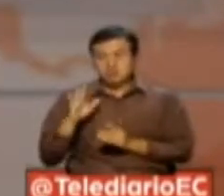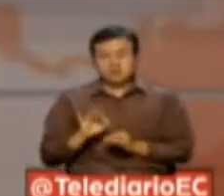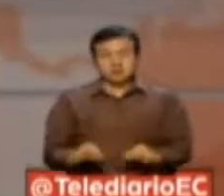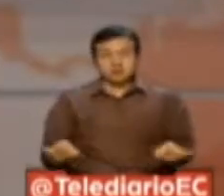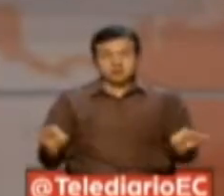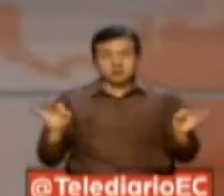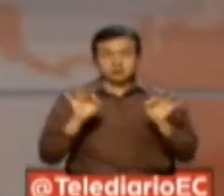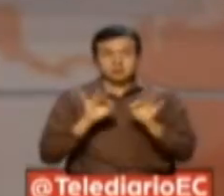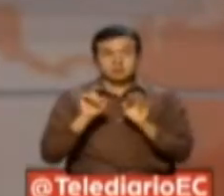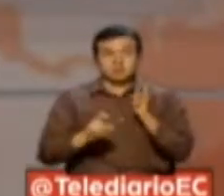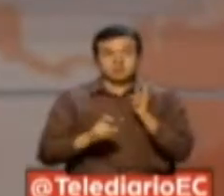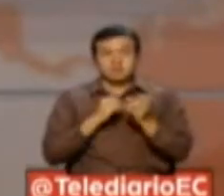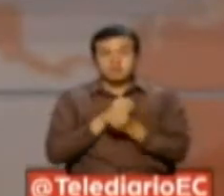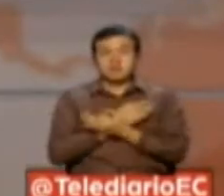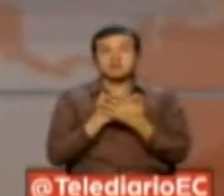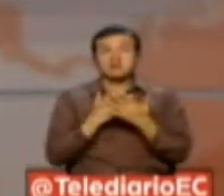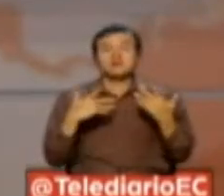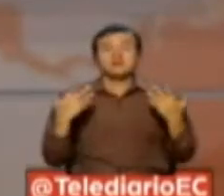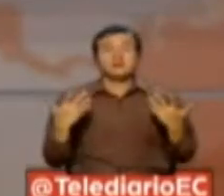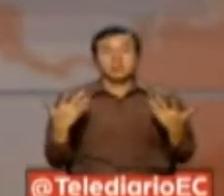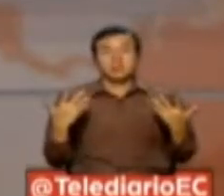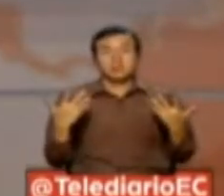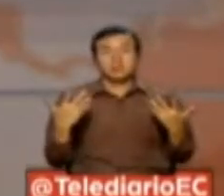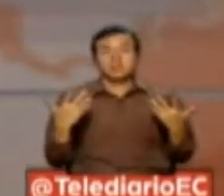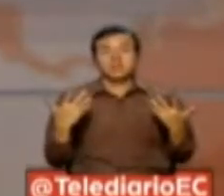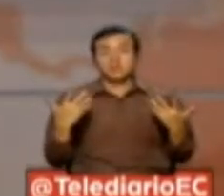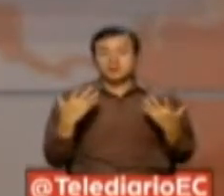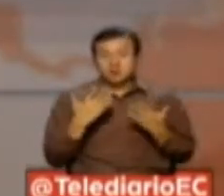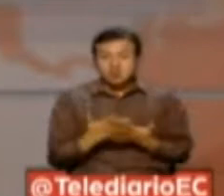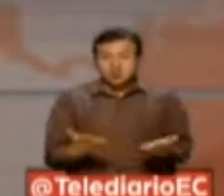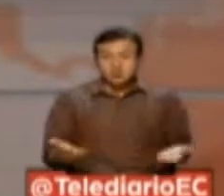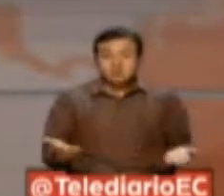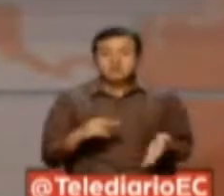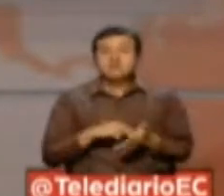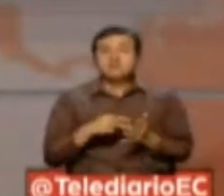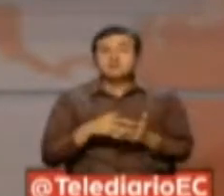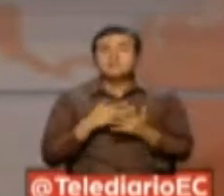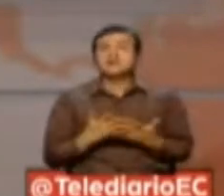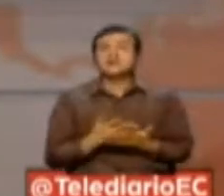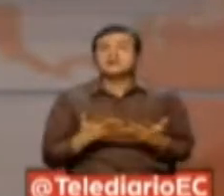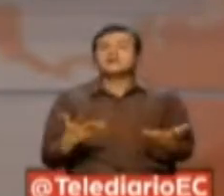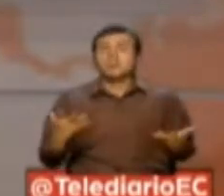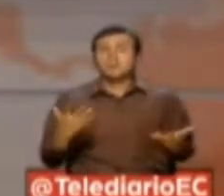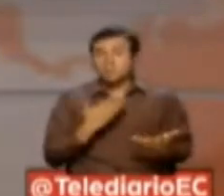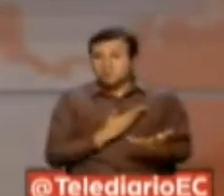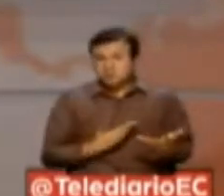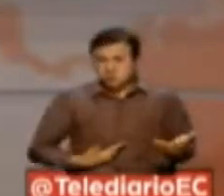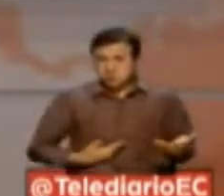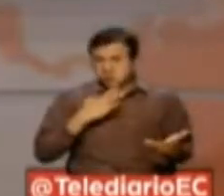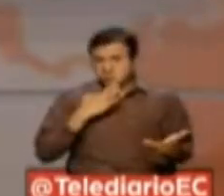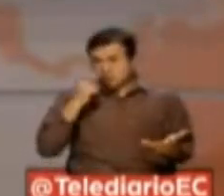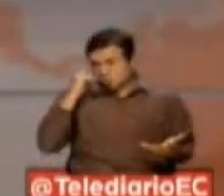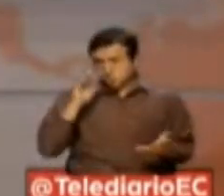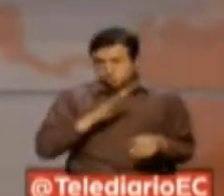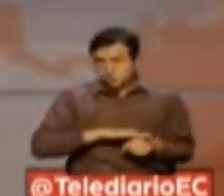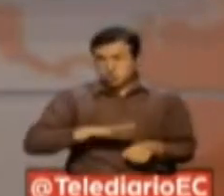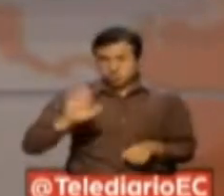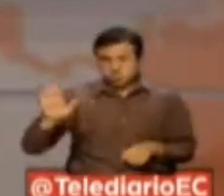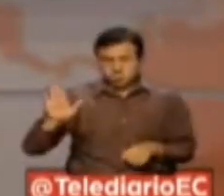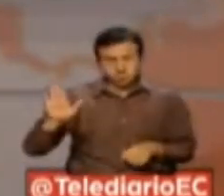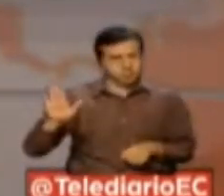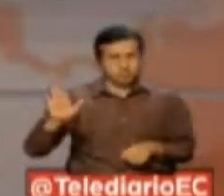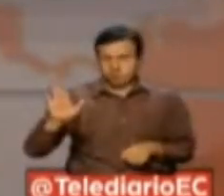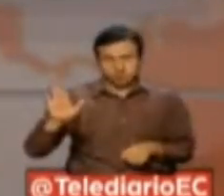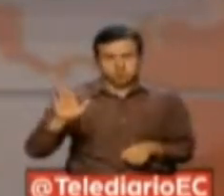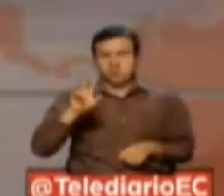importante que hay que resaltar es que esto no se trata de el presidente correa porque aparte de soy